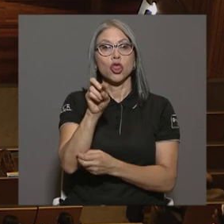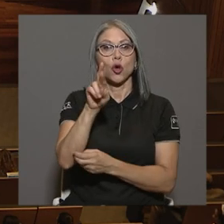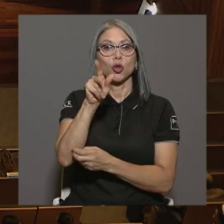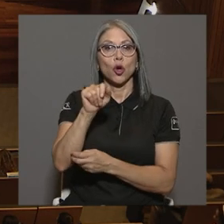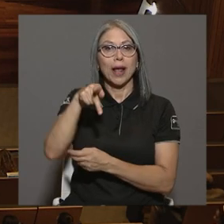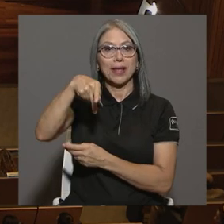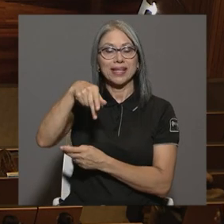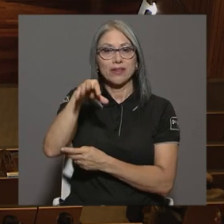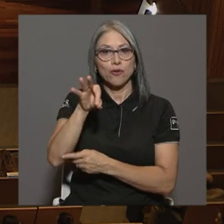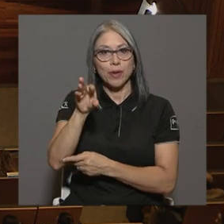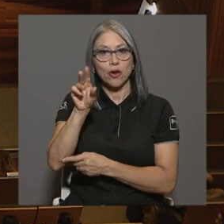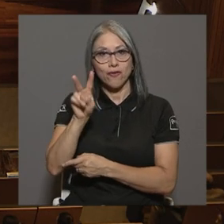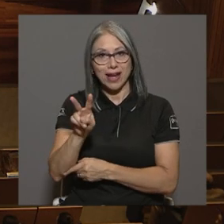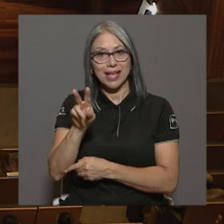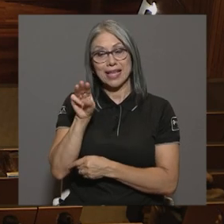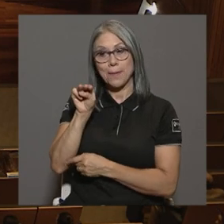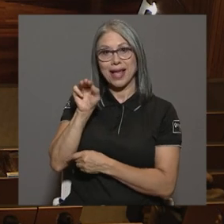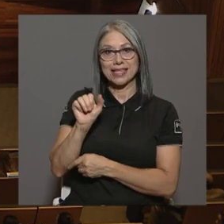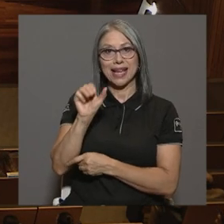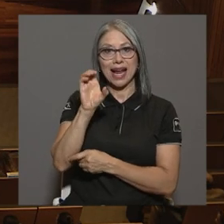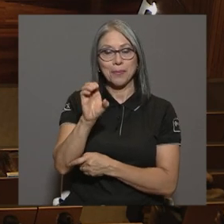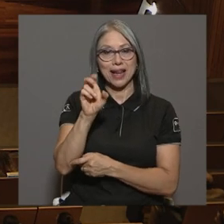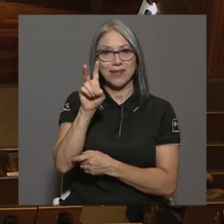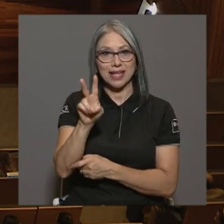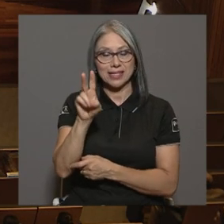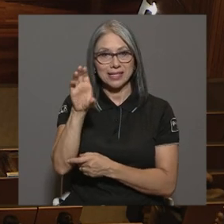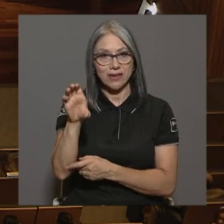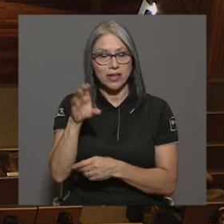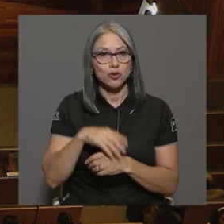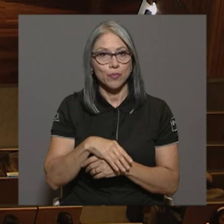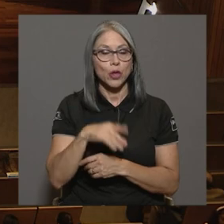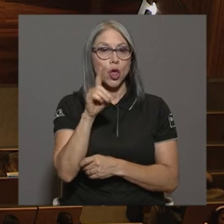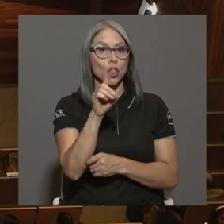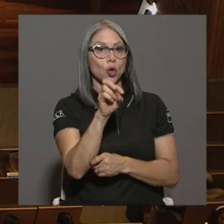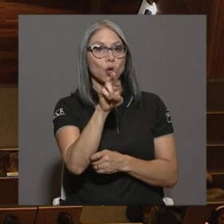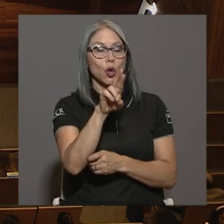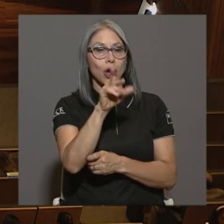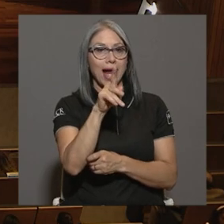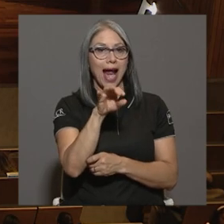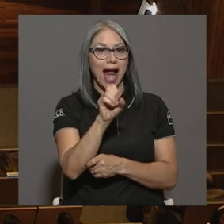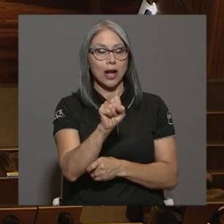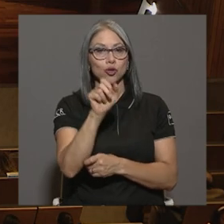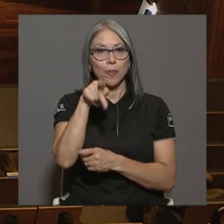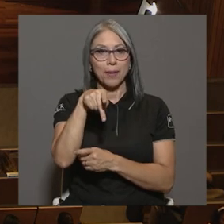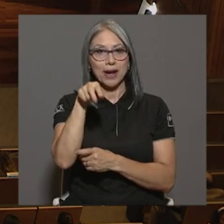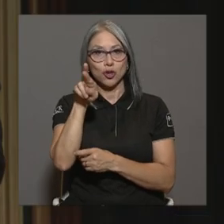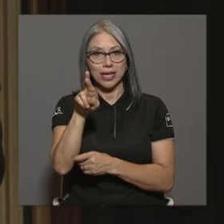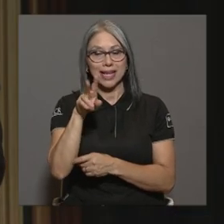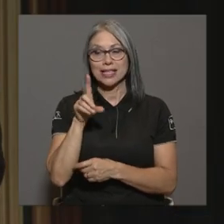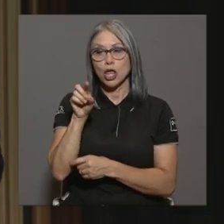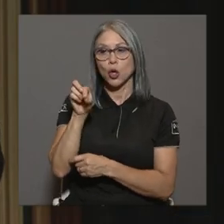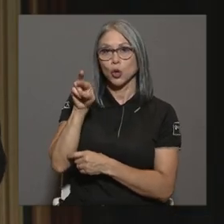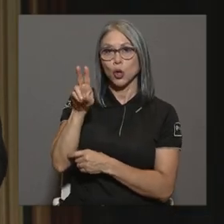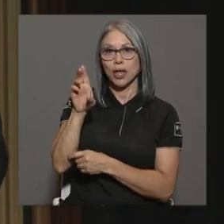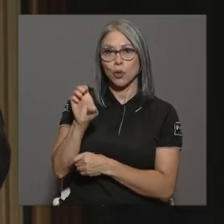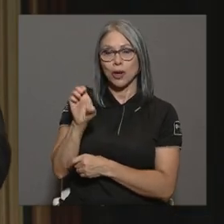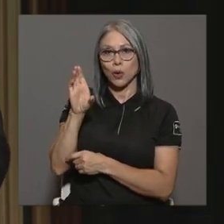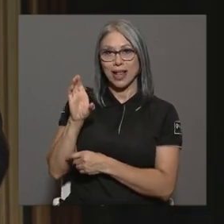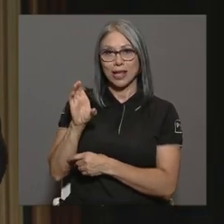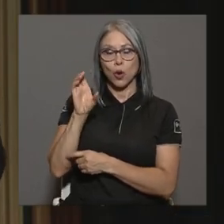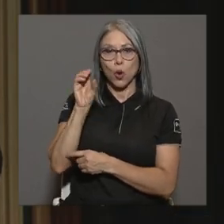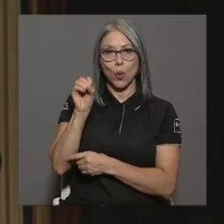Fumero Vargas, la magistra Carmela Velázquez Carrillo, el doctor Carlos Palma Rodríguez, el doctor Eduardo